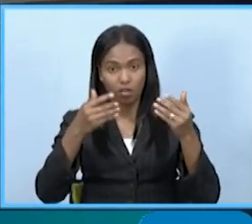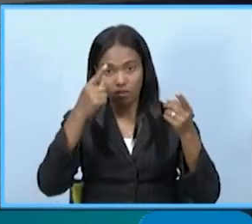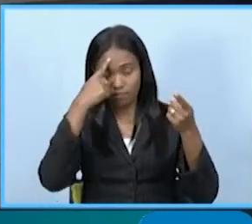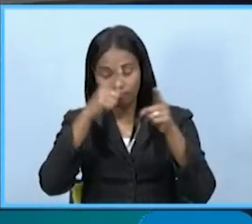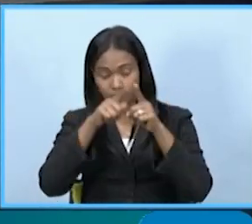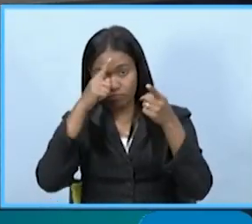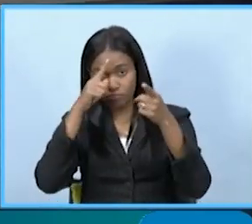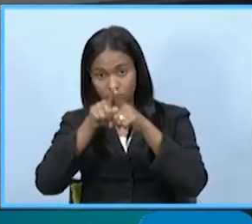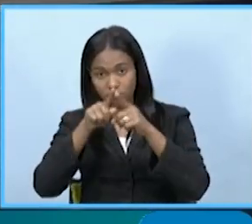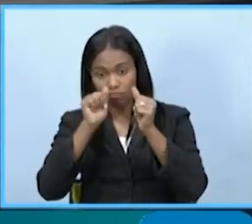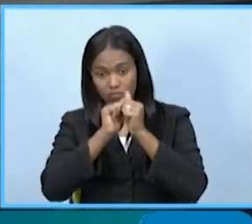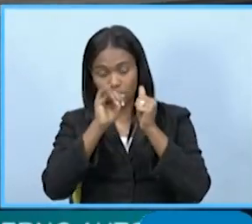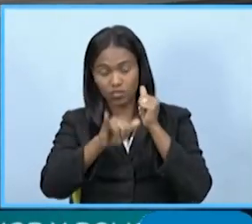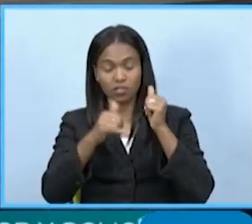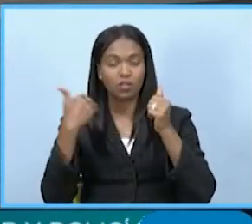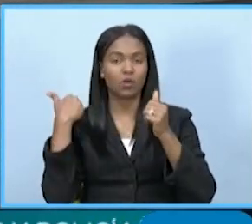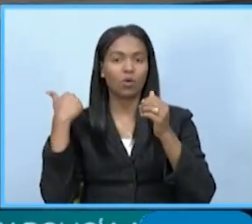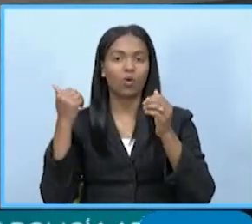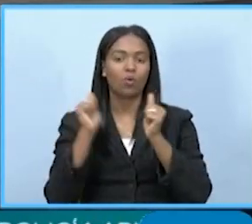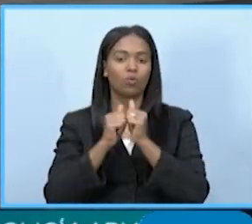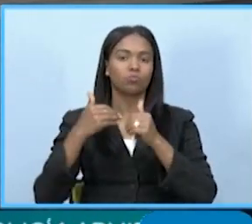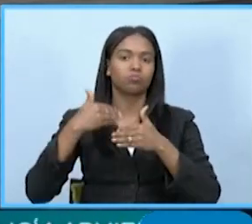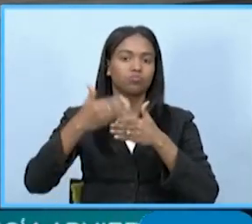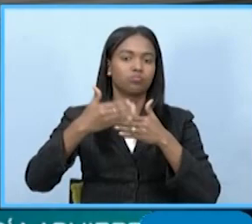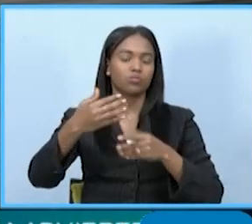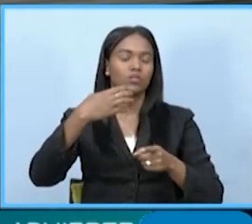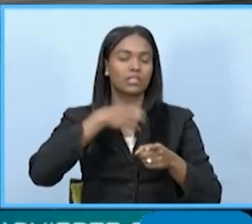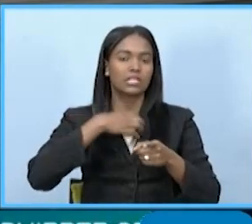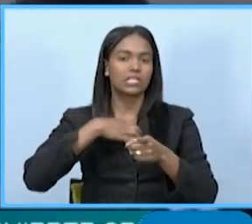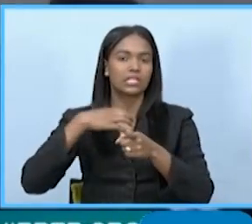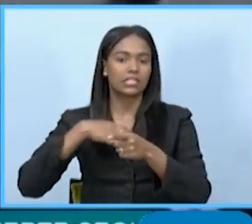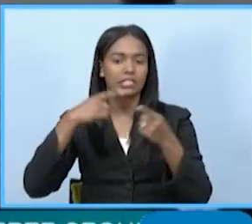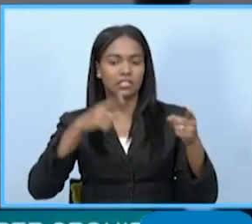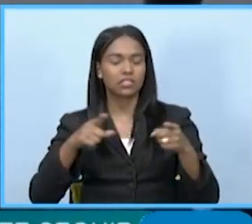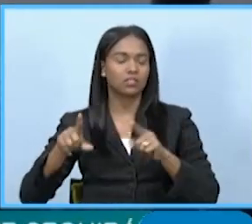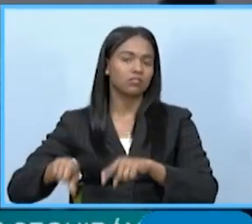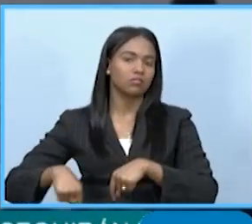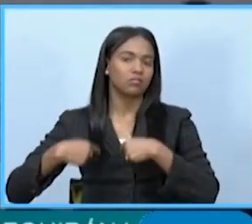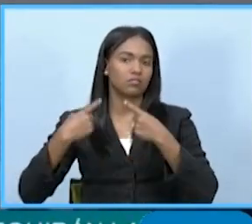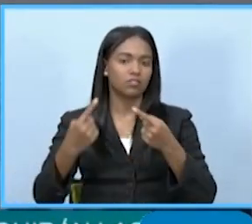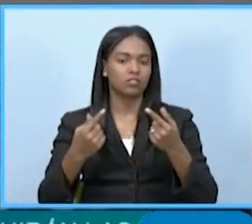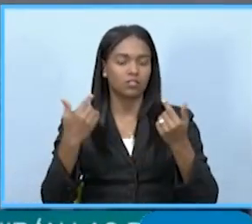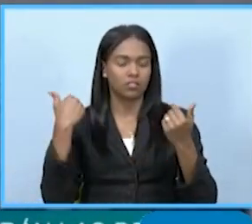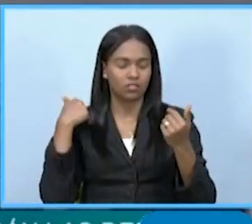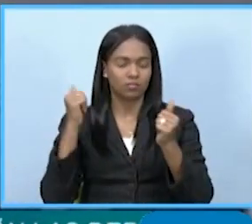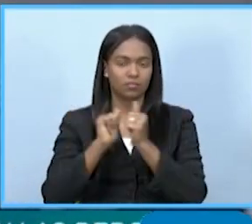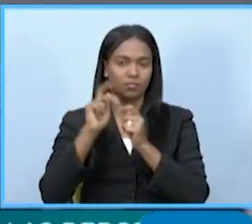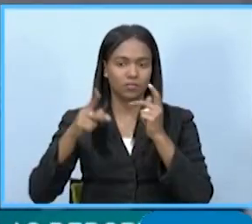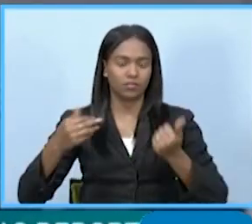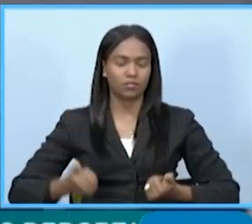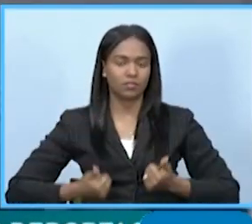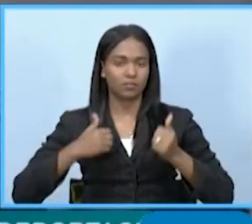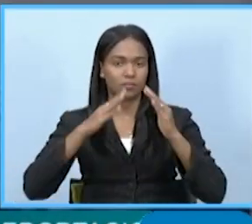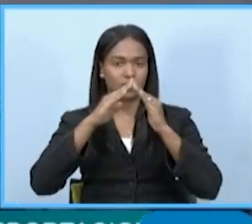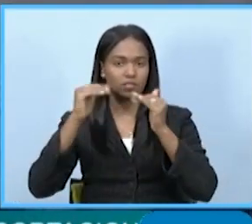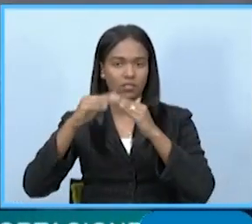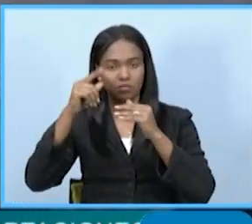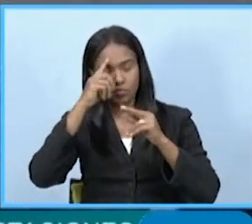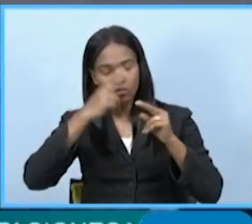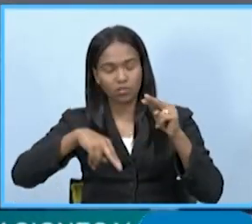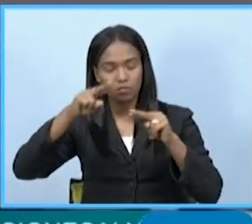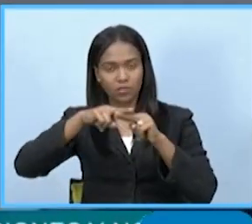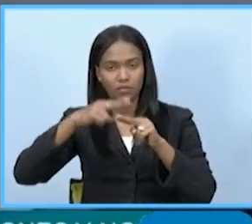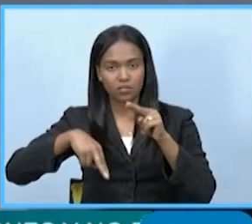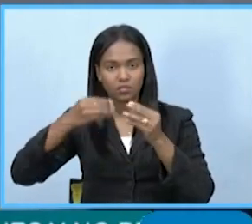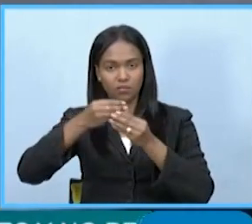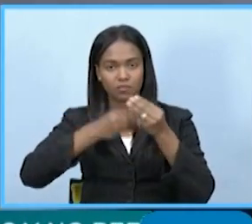contratos inmobiliarios frente a las constantes reclamaciones y denuncias que vienen haciendo adquirientes de viviendas ante los aumentos de